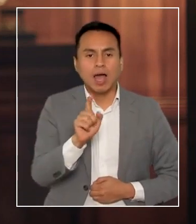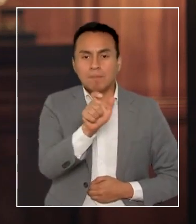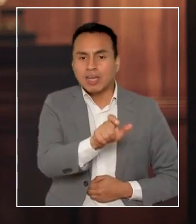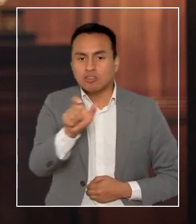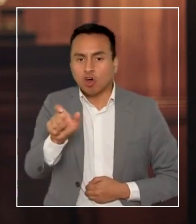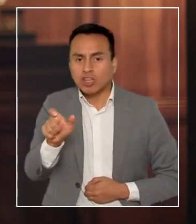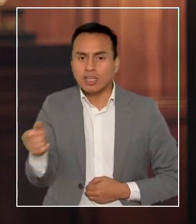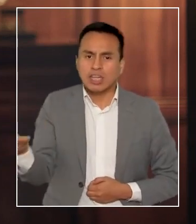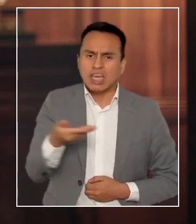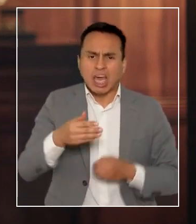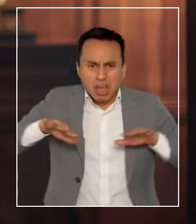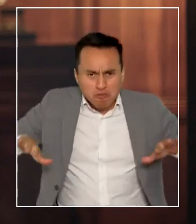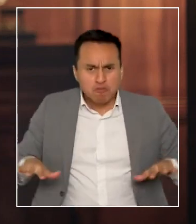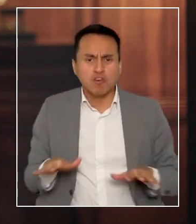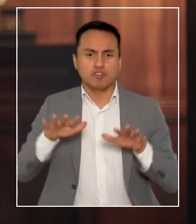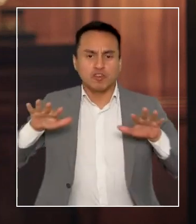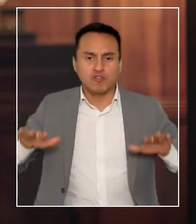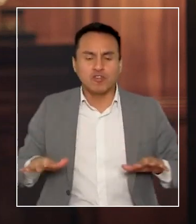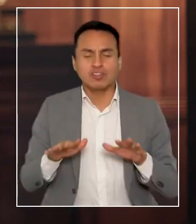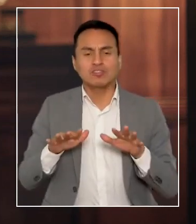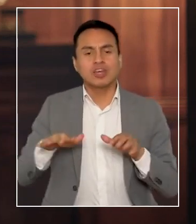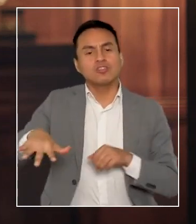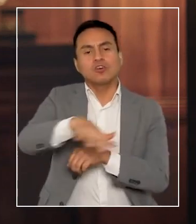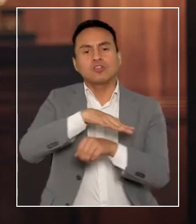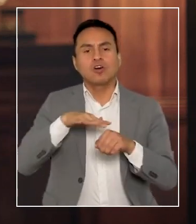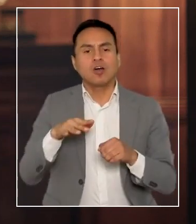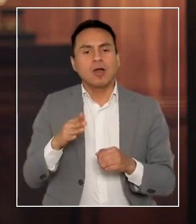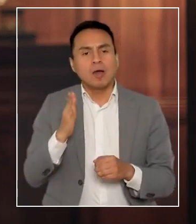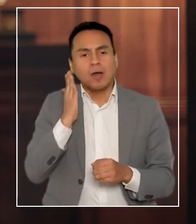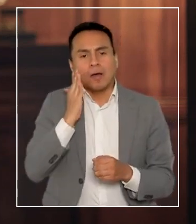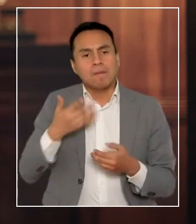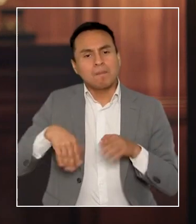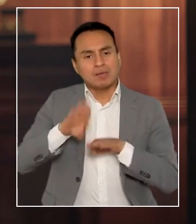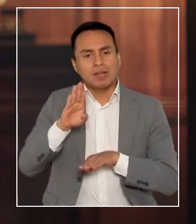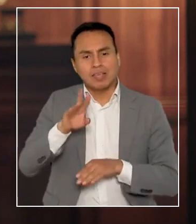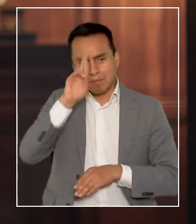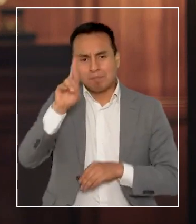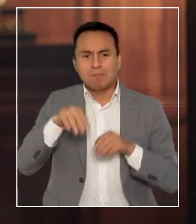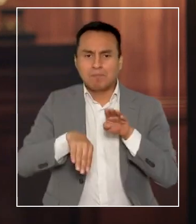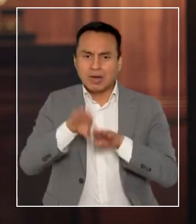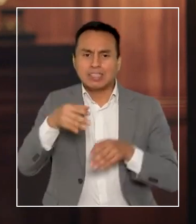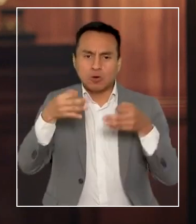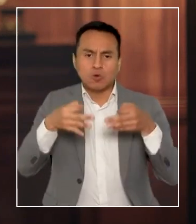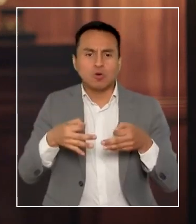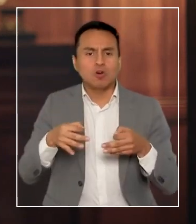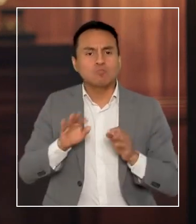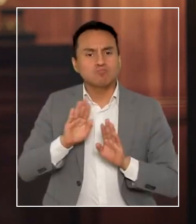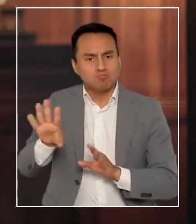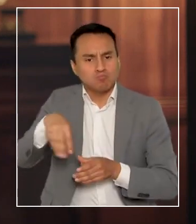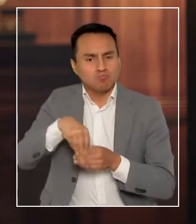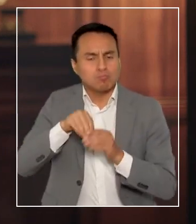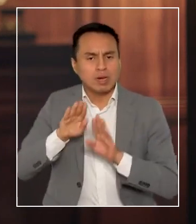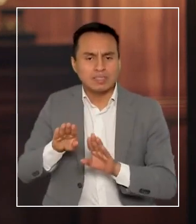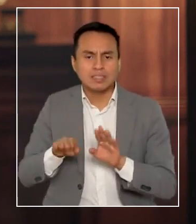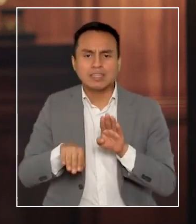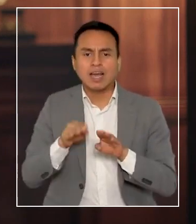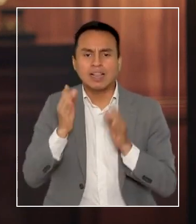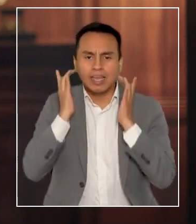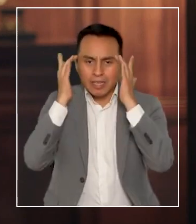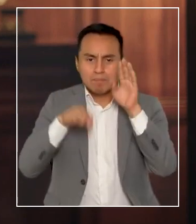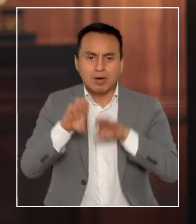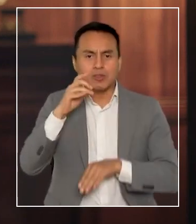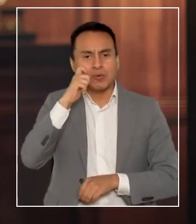personas que han puesto su esfuerzo para hacer de su entorno uno más amable más respetuoso más seguro más acogedor más alegre más